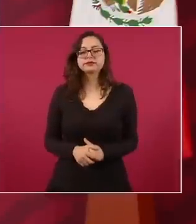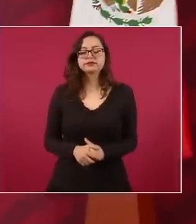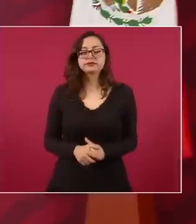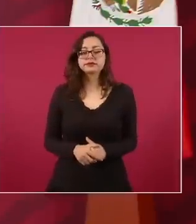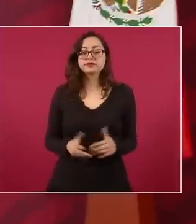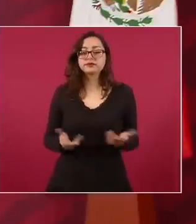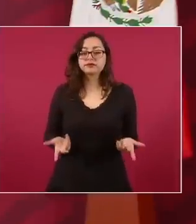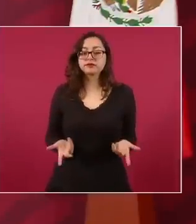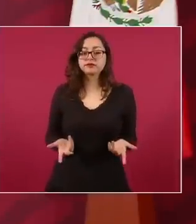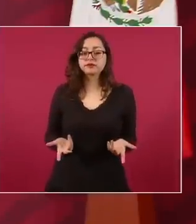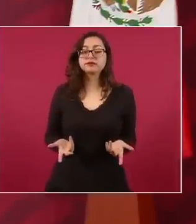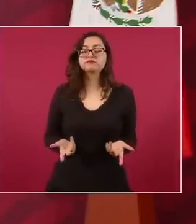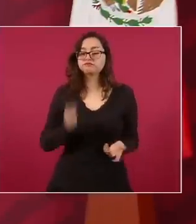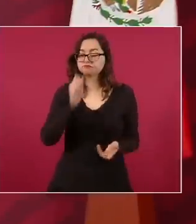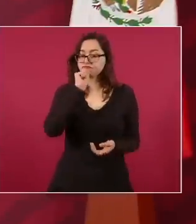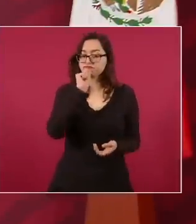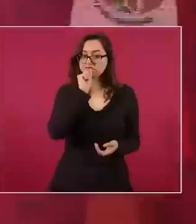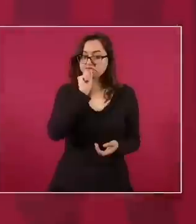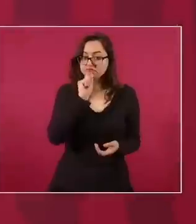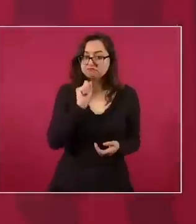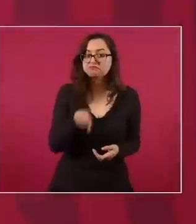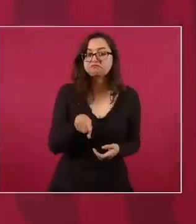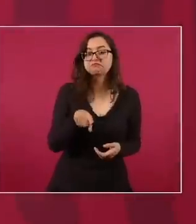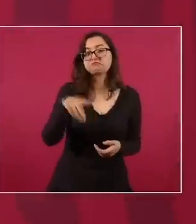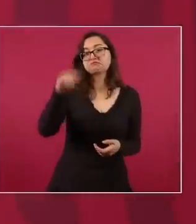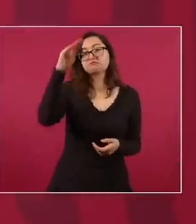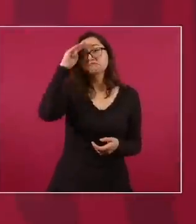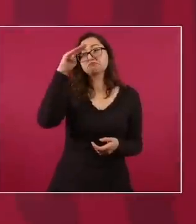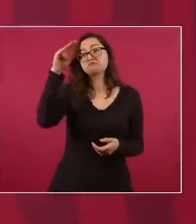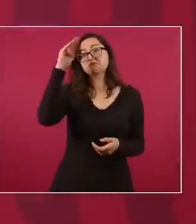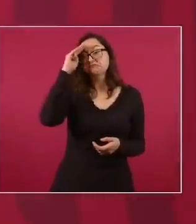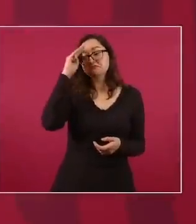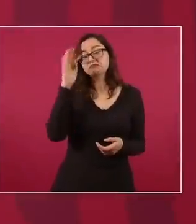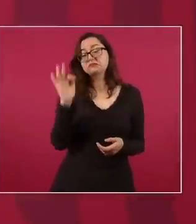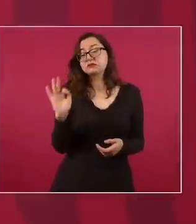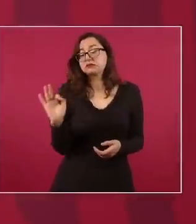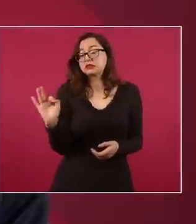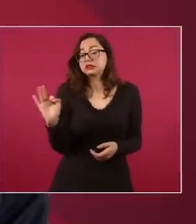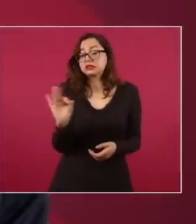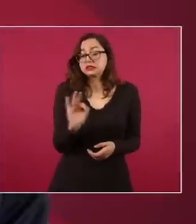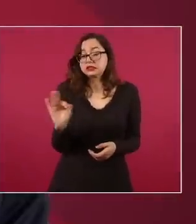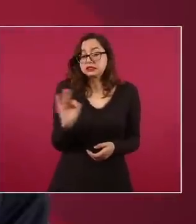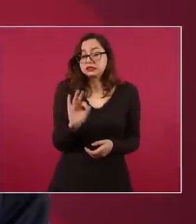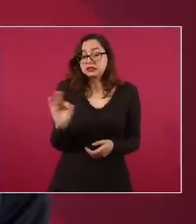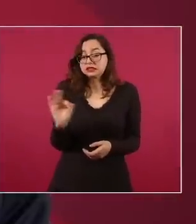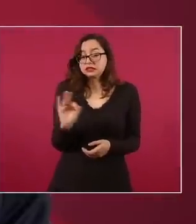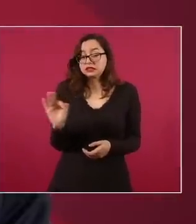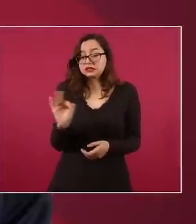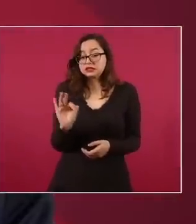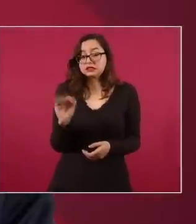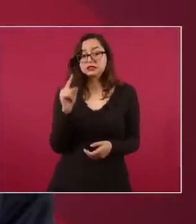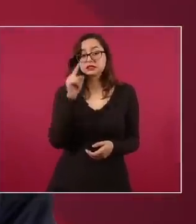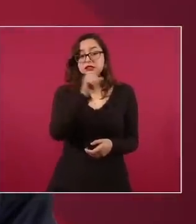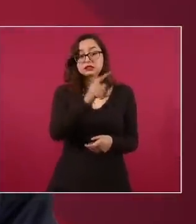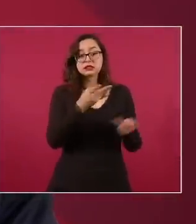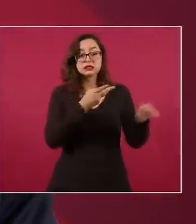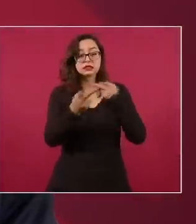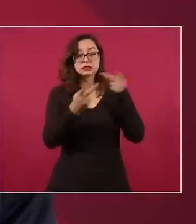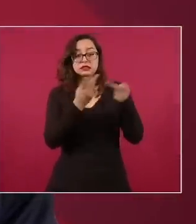se descarta la posibilidad de que el plan Sonora